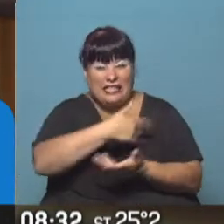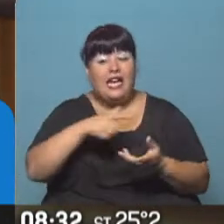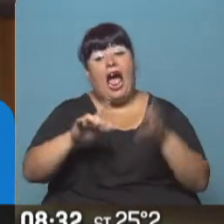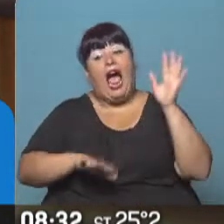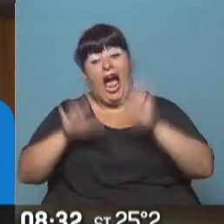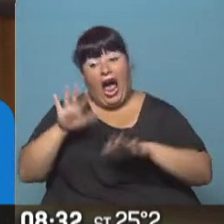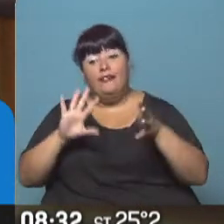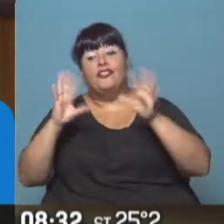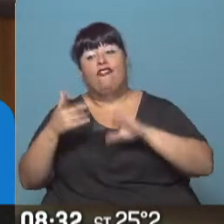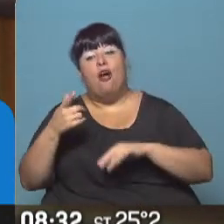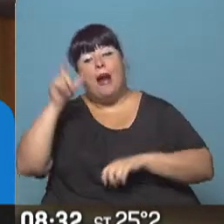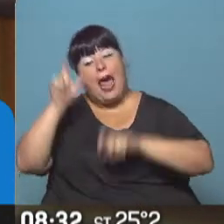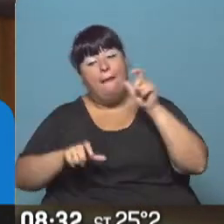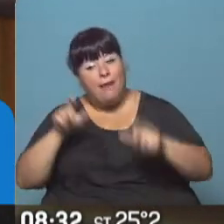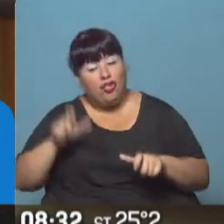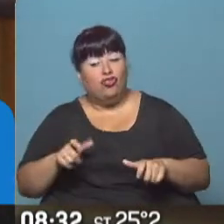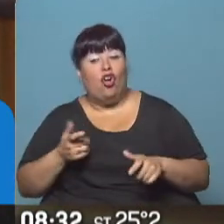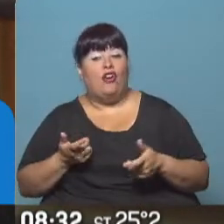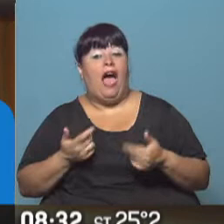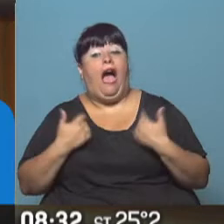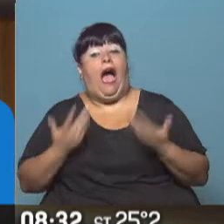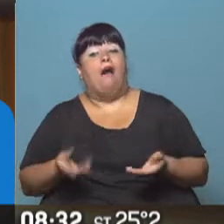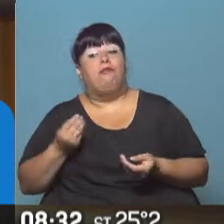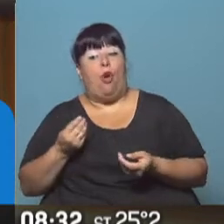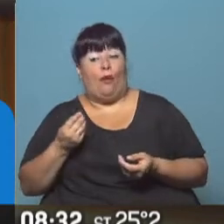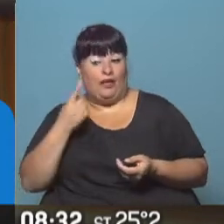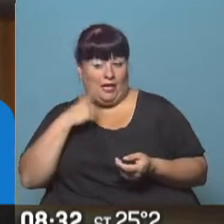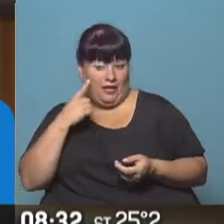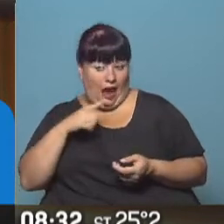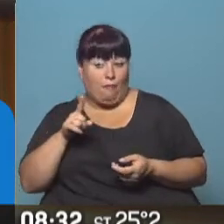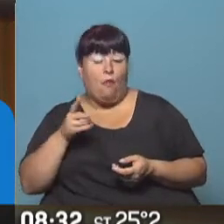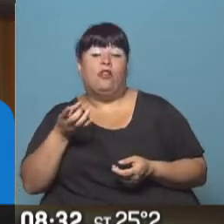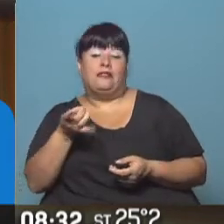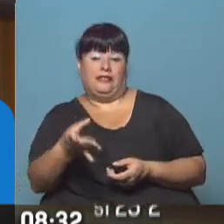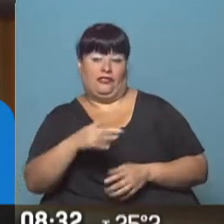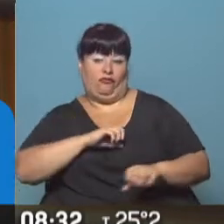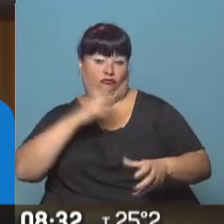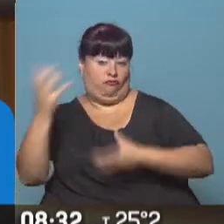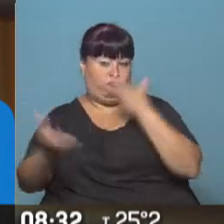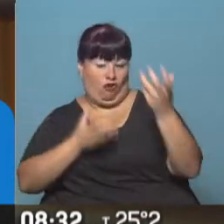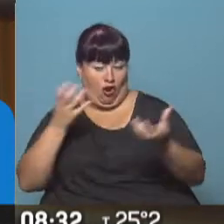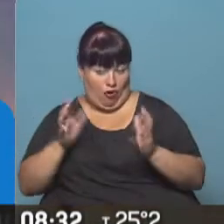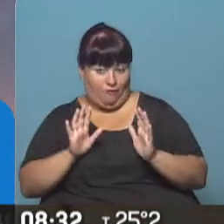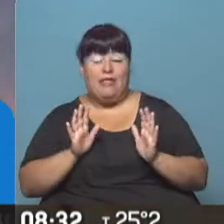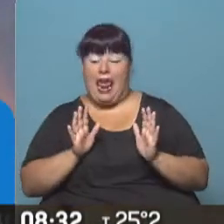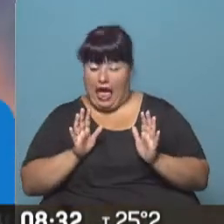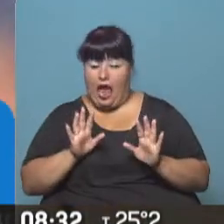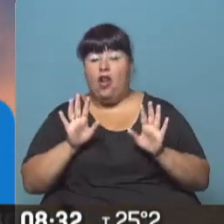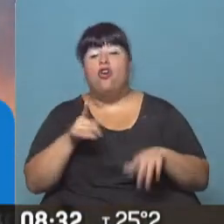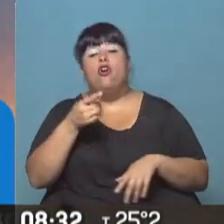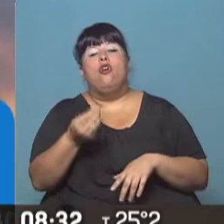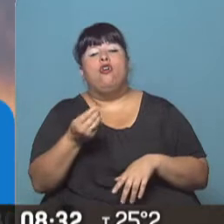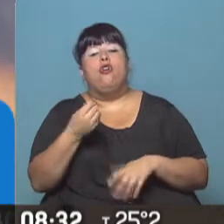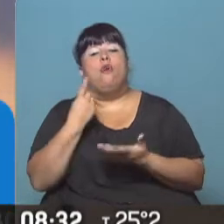muchas veces que el hombre bueno utiliza es de manera intencionada en la provocación de estos incendios claro y bueno ya ver qué